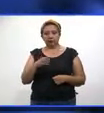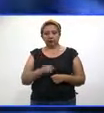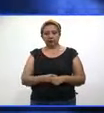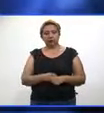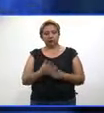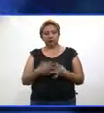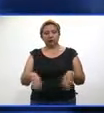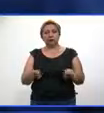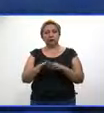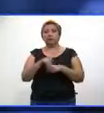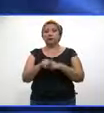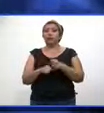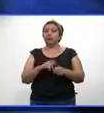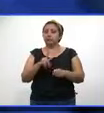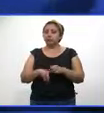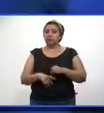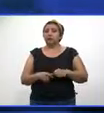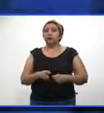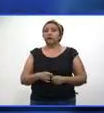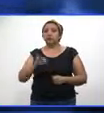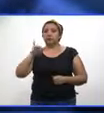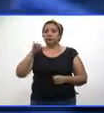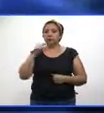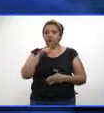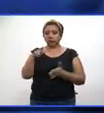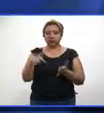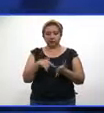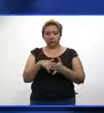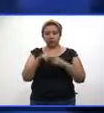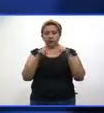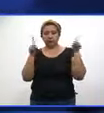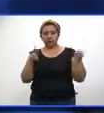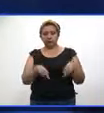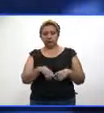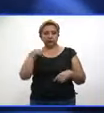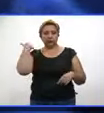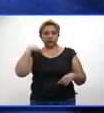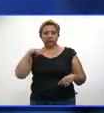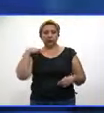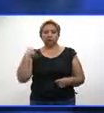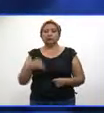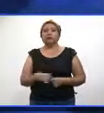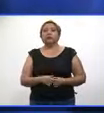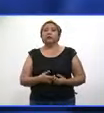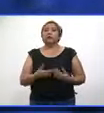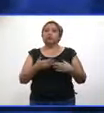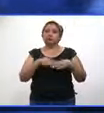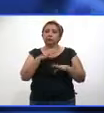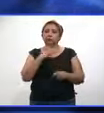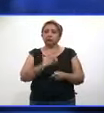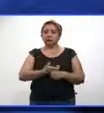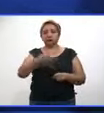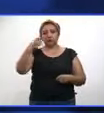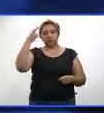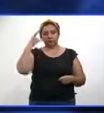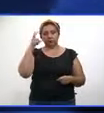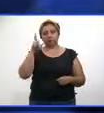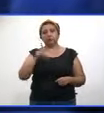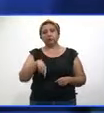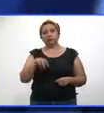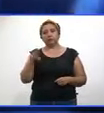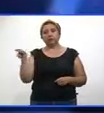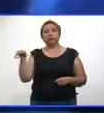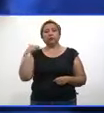muy importante. En sí, la región de la península de Yucatán, entre los estados de Campeche, Quintana